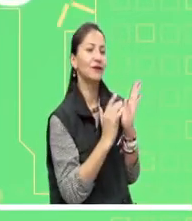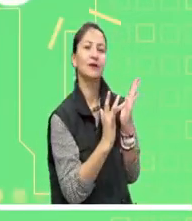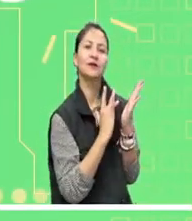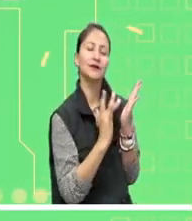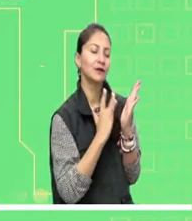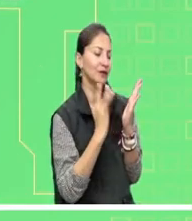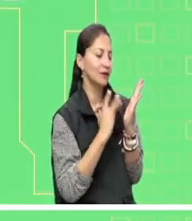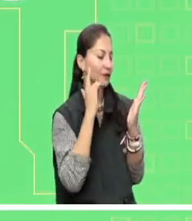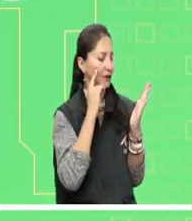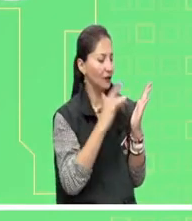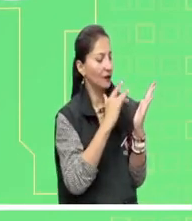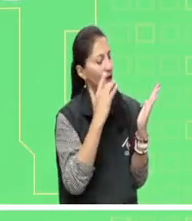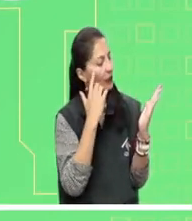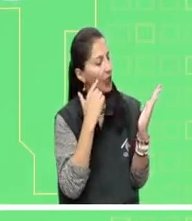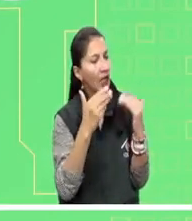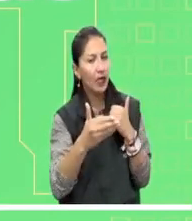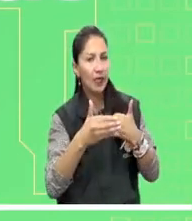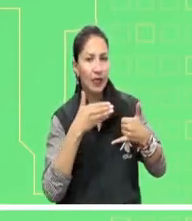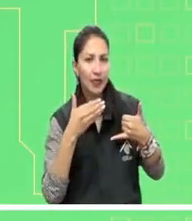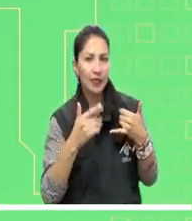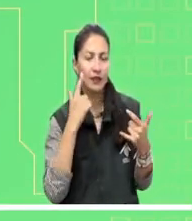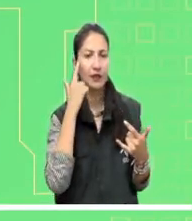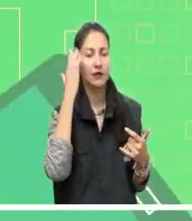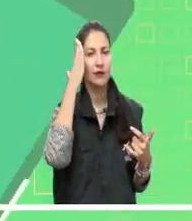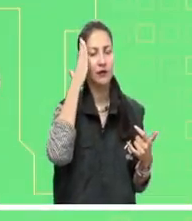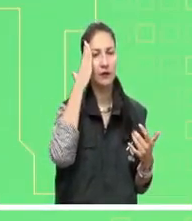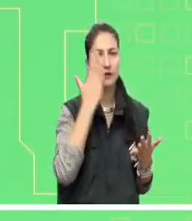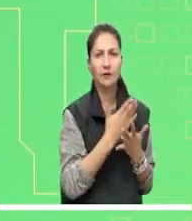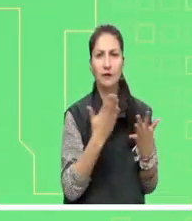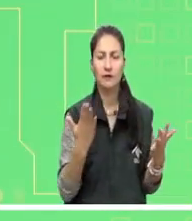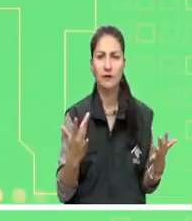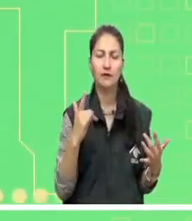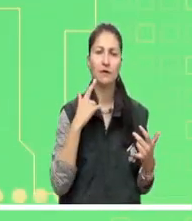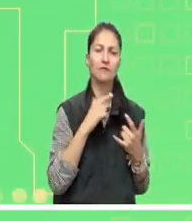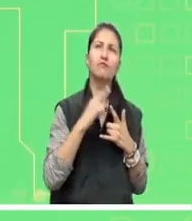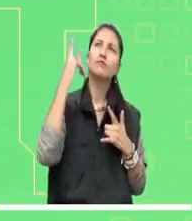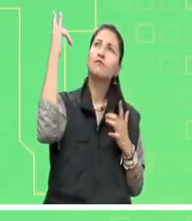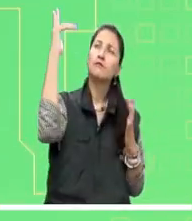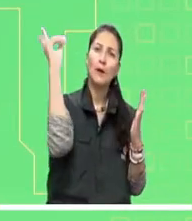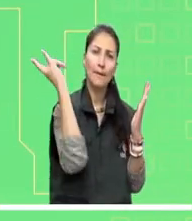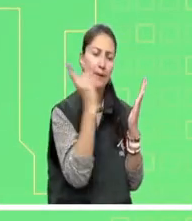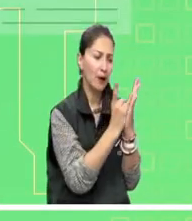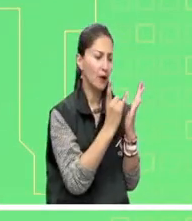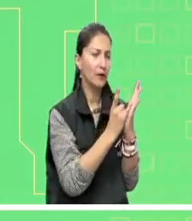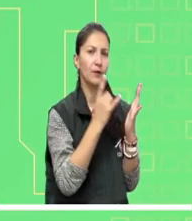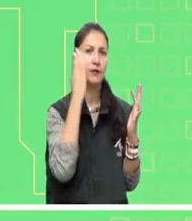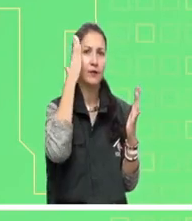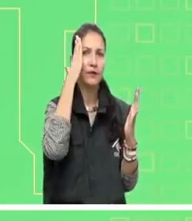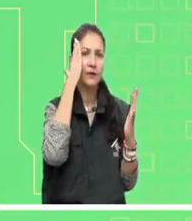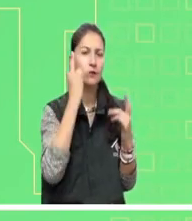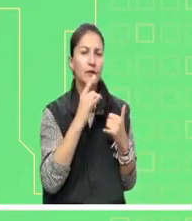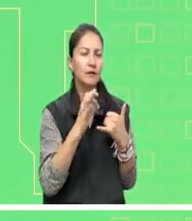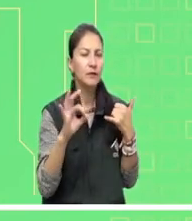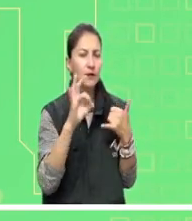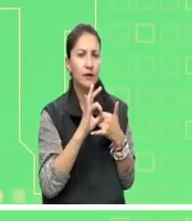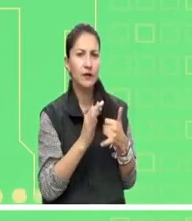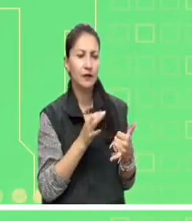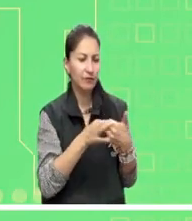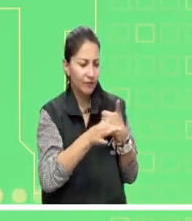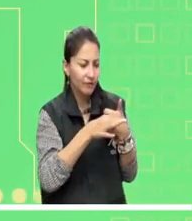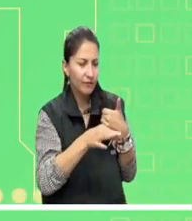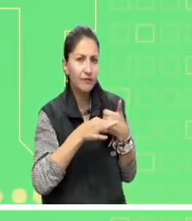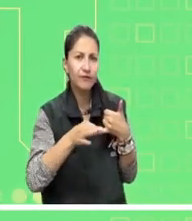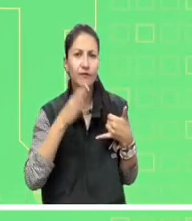informado y en tiempo real a través de nuestra aplicación Mi Pronóstico. Consulte los pronósticos del estado del tiempo, las